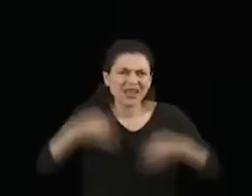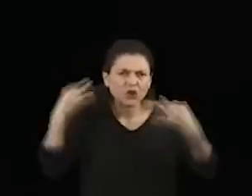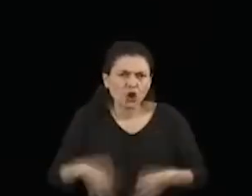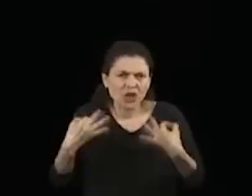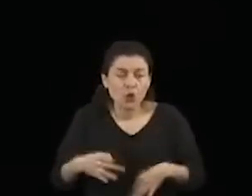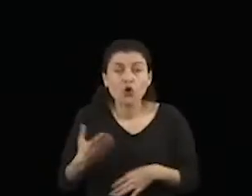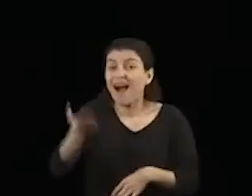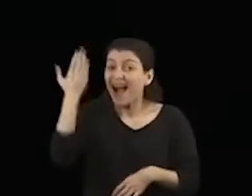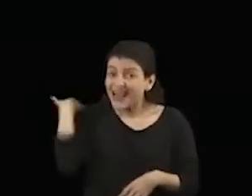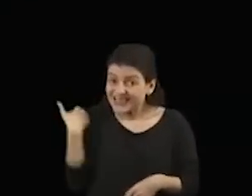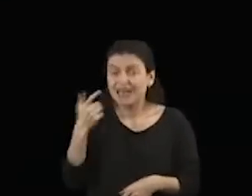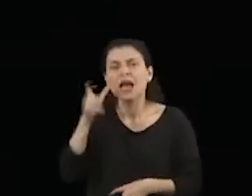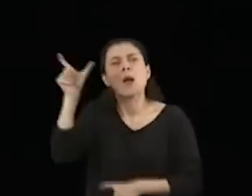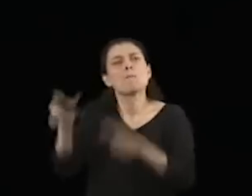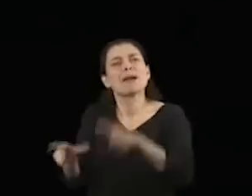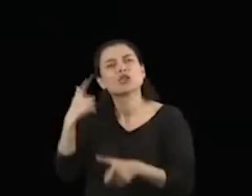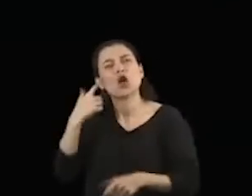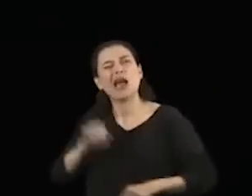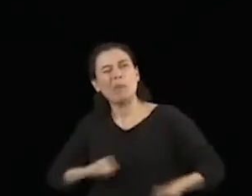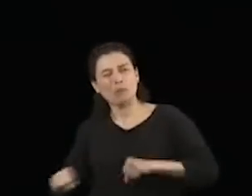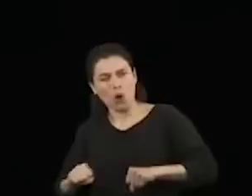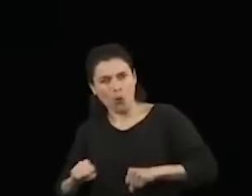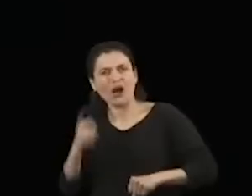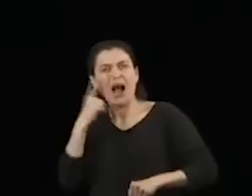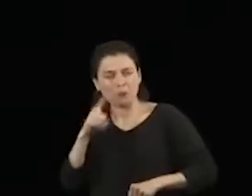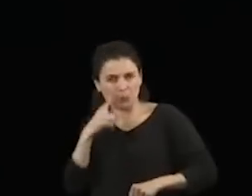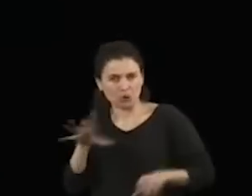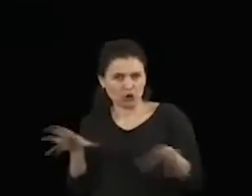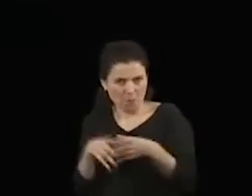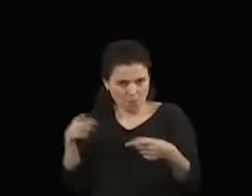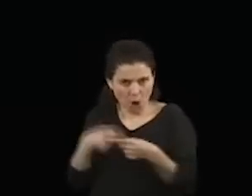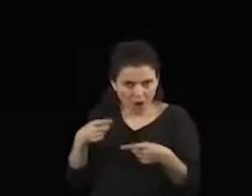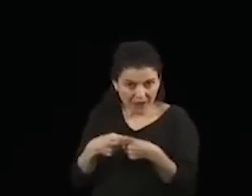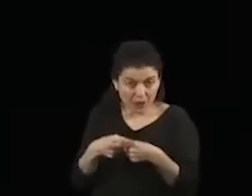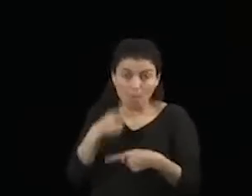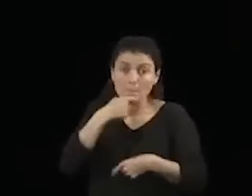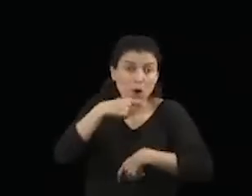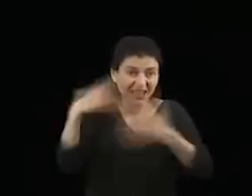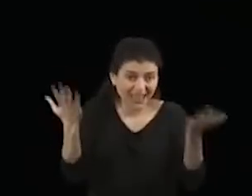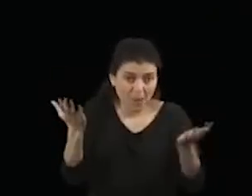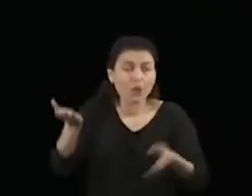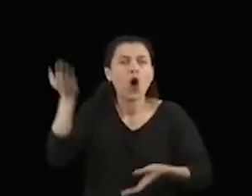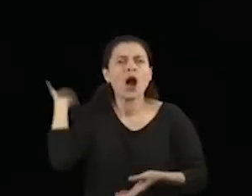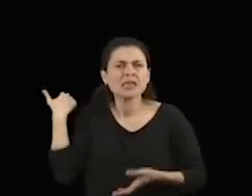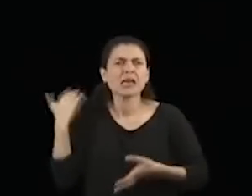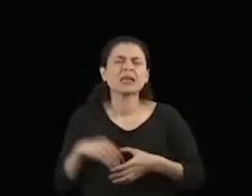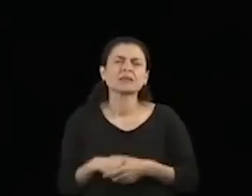degenerados fiscales, una de las cosas que hicieron,